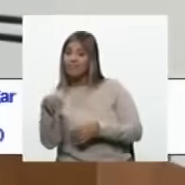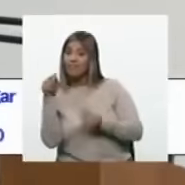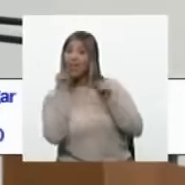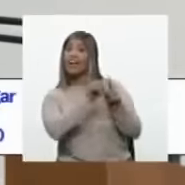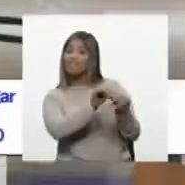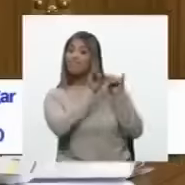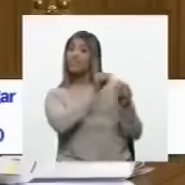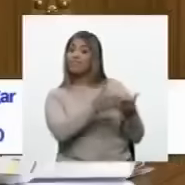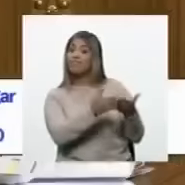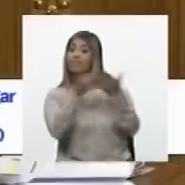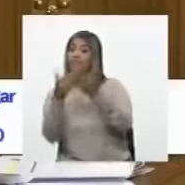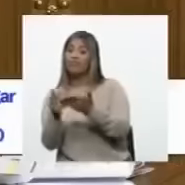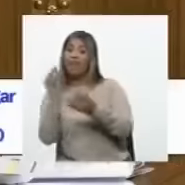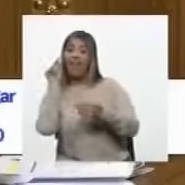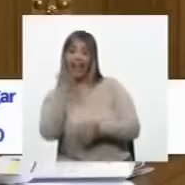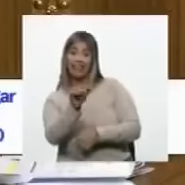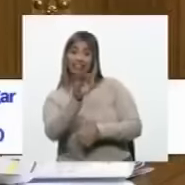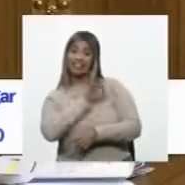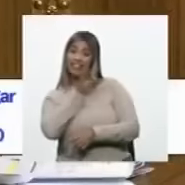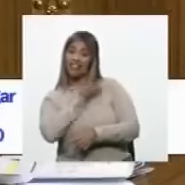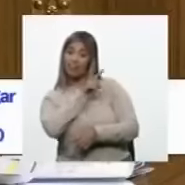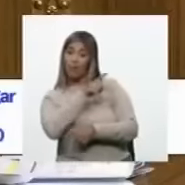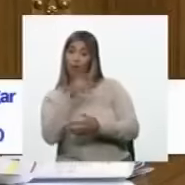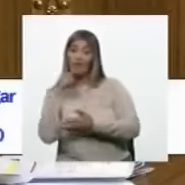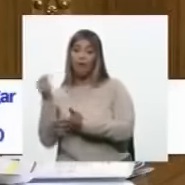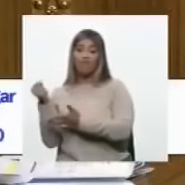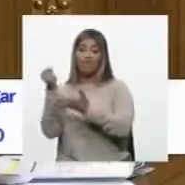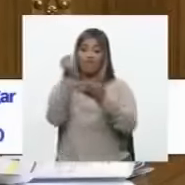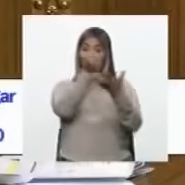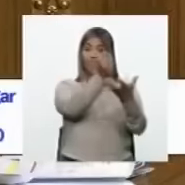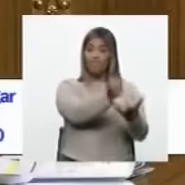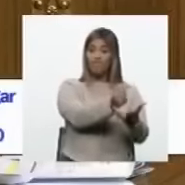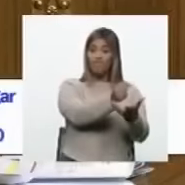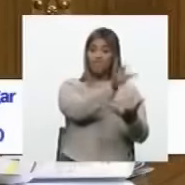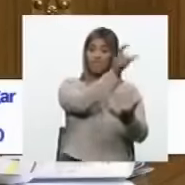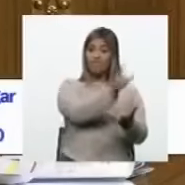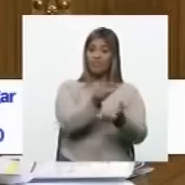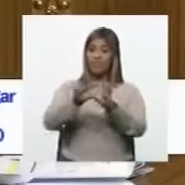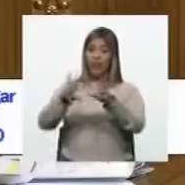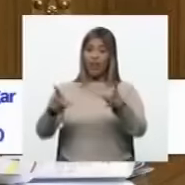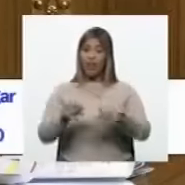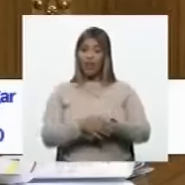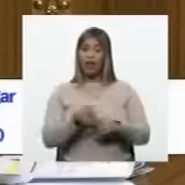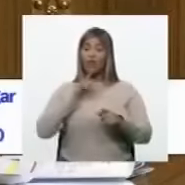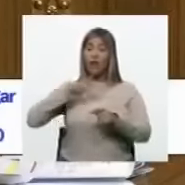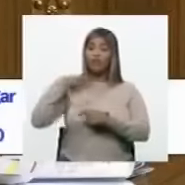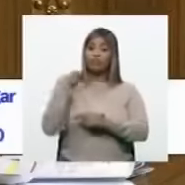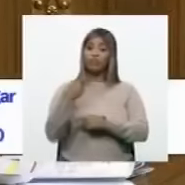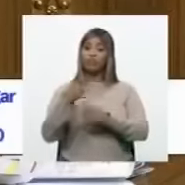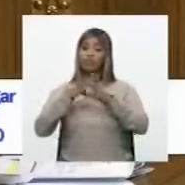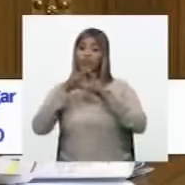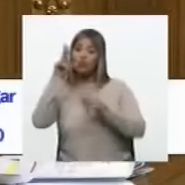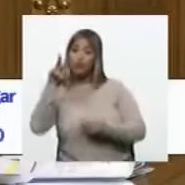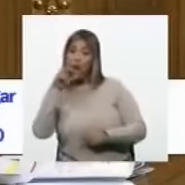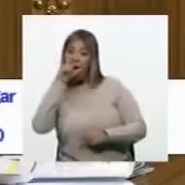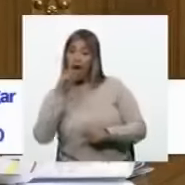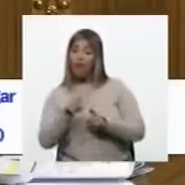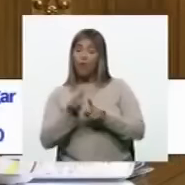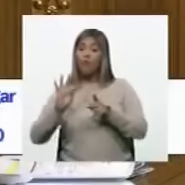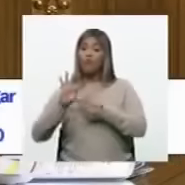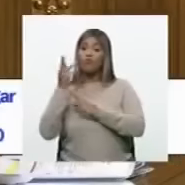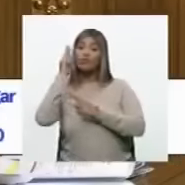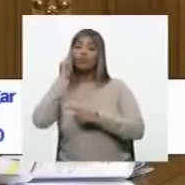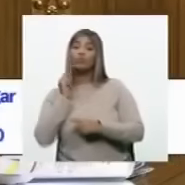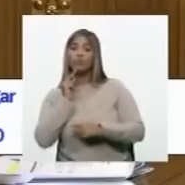esa? Y esta señora la premian estos delincuentes, estos ladrones, con financiamiento todos los años a través de la Fundación